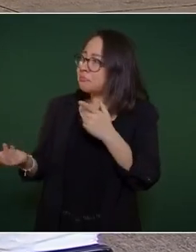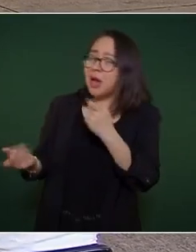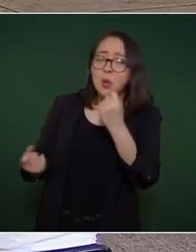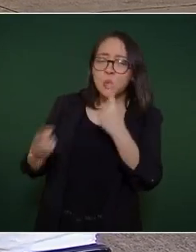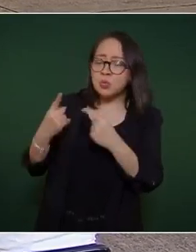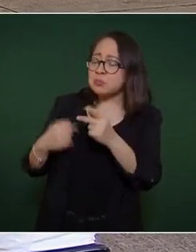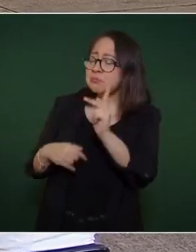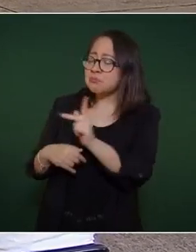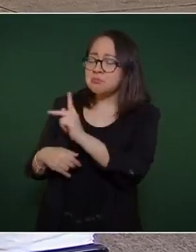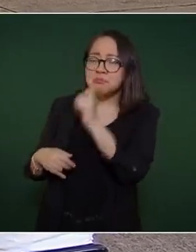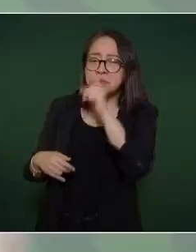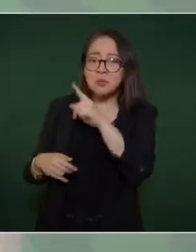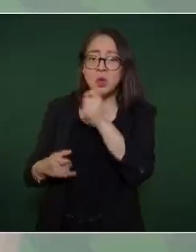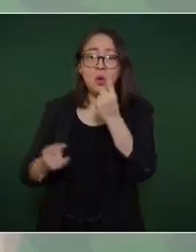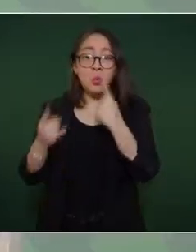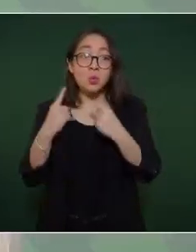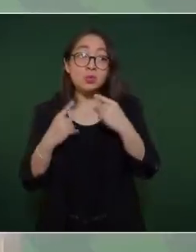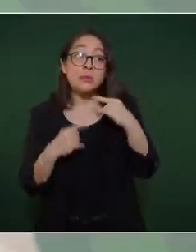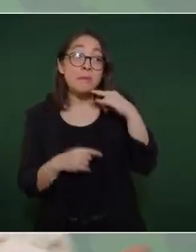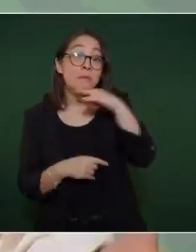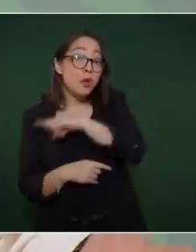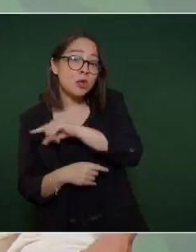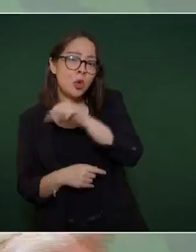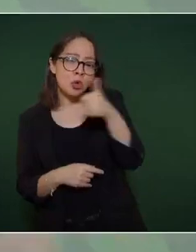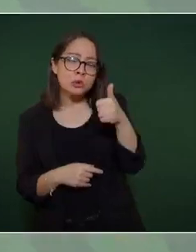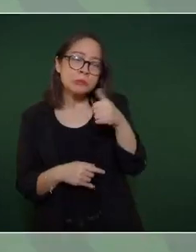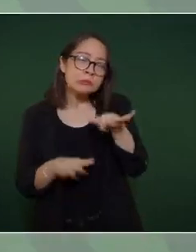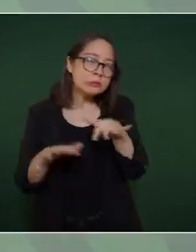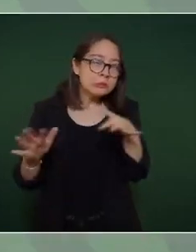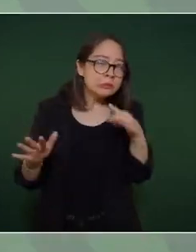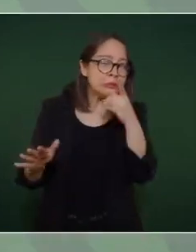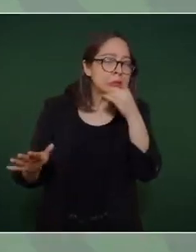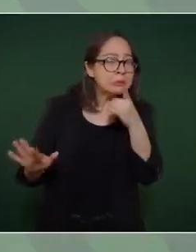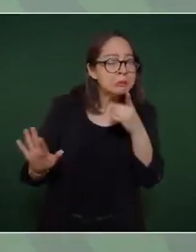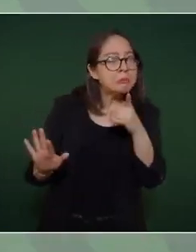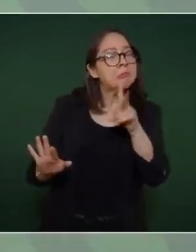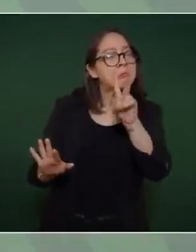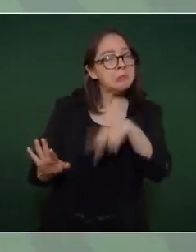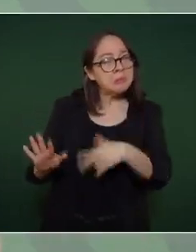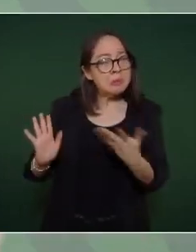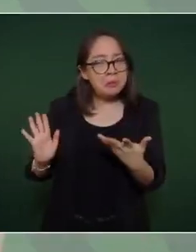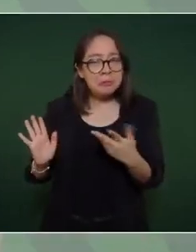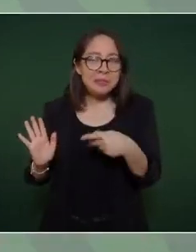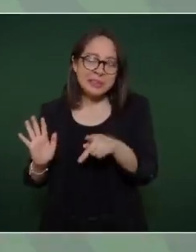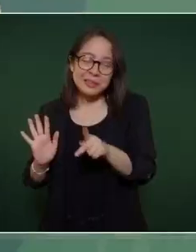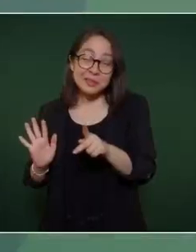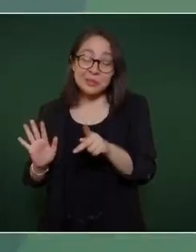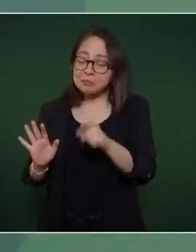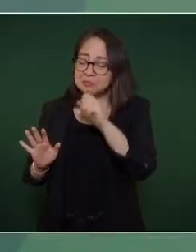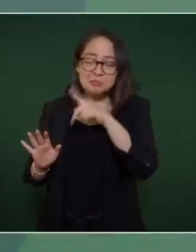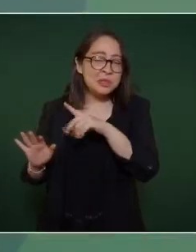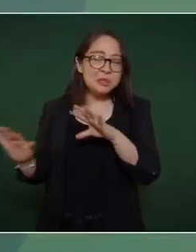otros son más hipócritas, pero es un solo bloque,